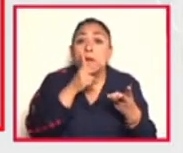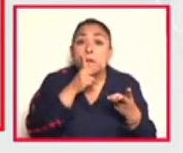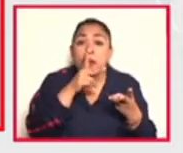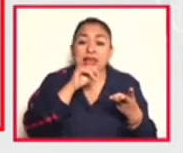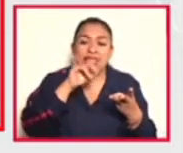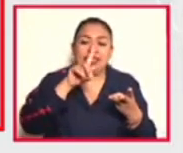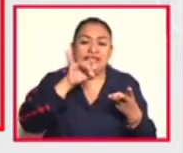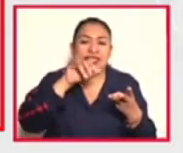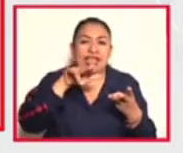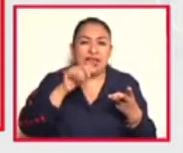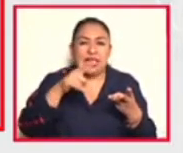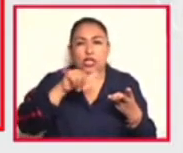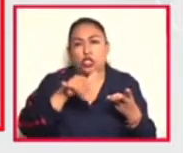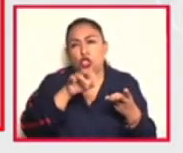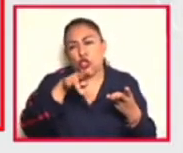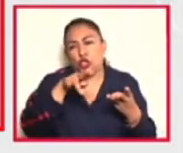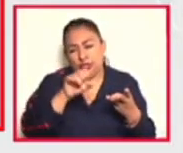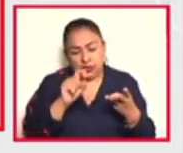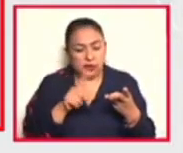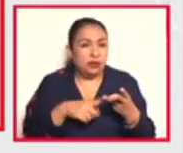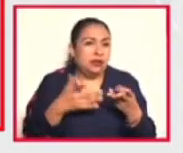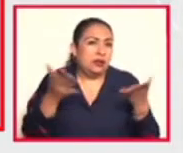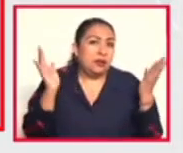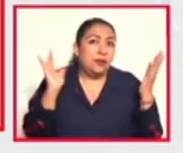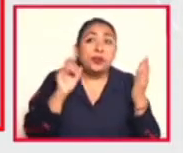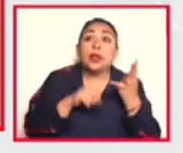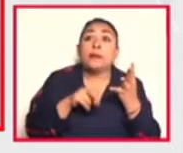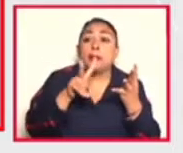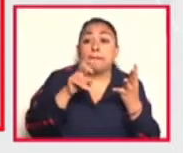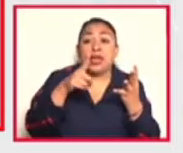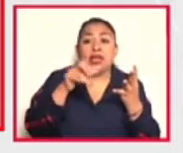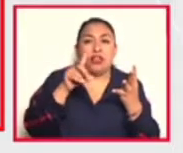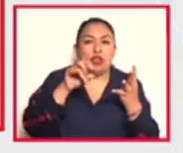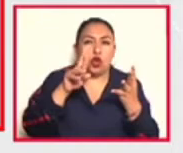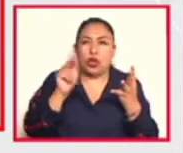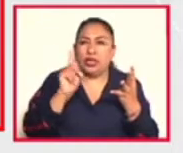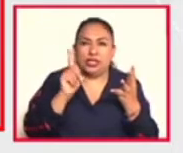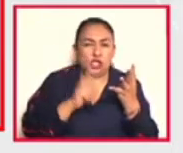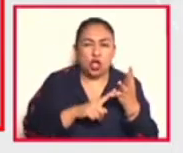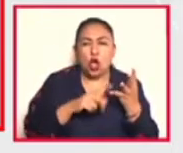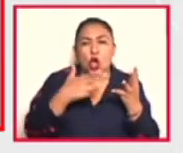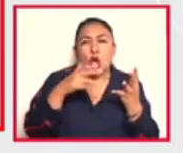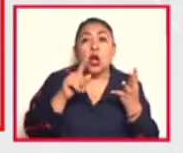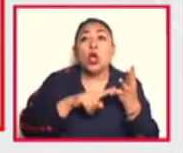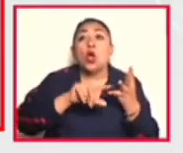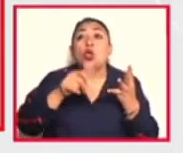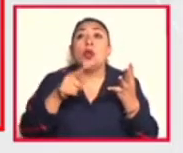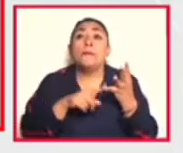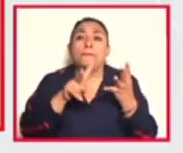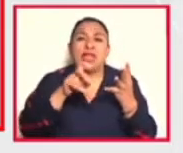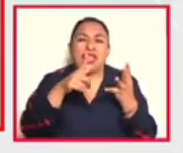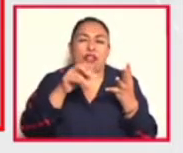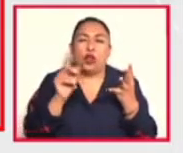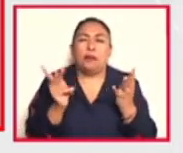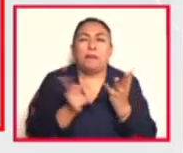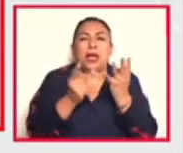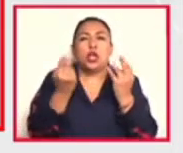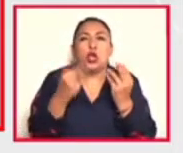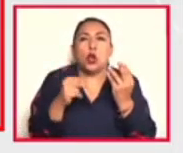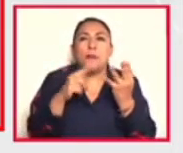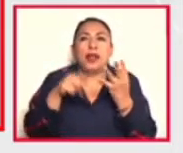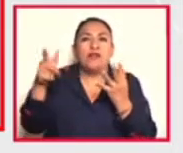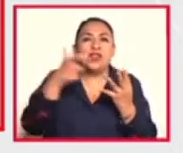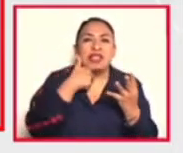Cruzada, pues salió Los Vengadores, no la película de Hulk y Thor, sino Los Vengadores en esta serie homónima británica con